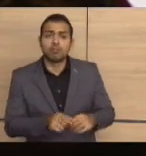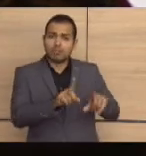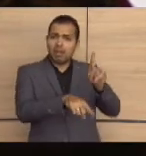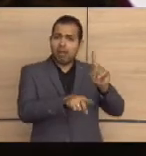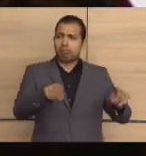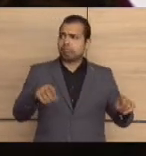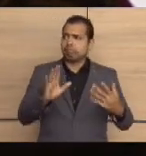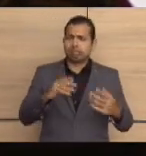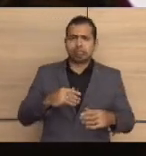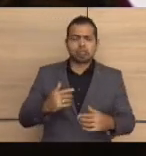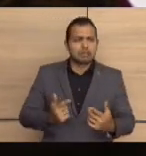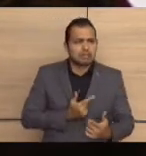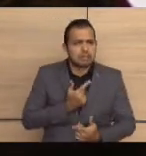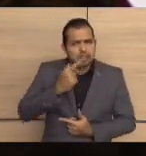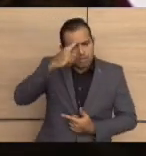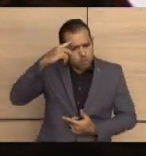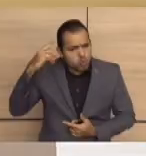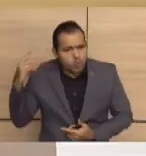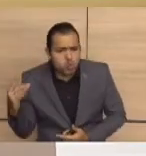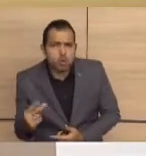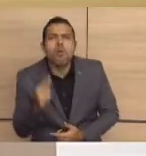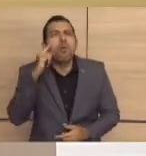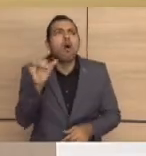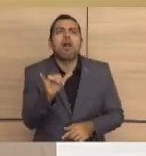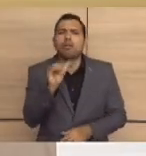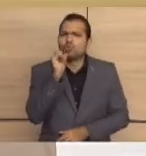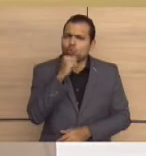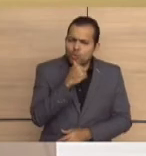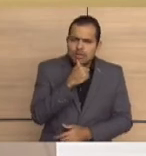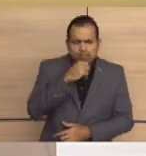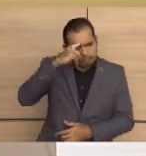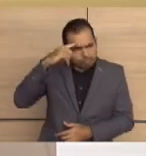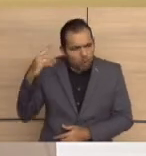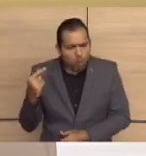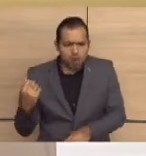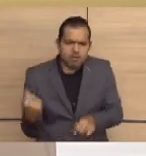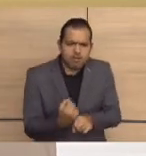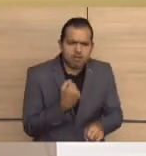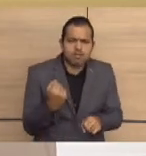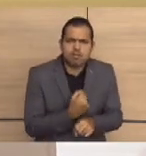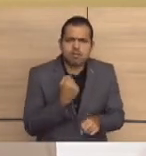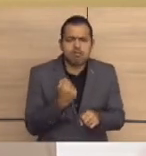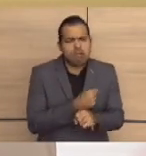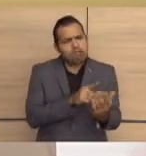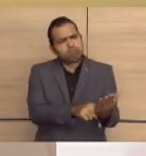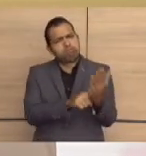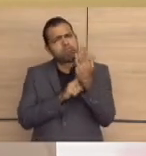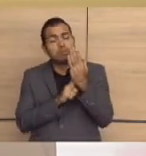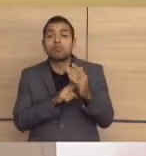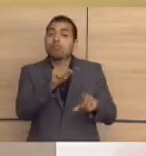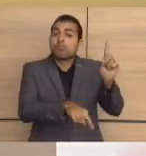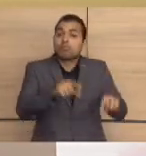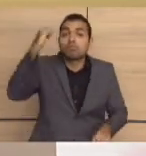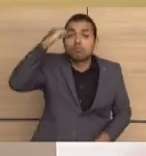sufrimiento, de labor diaria, de sacrificio, y pues de maestros